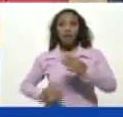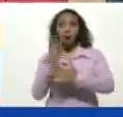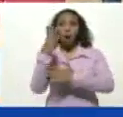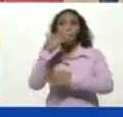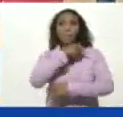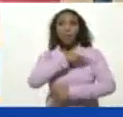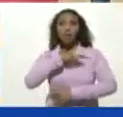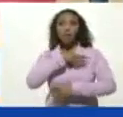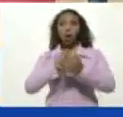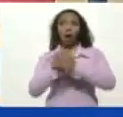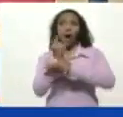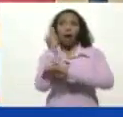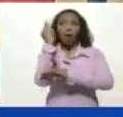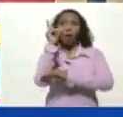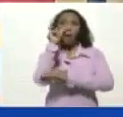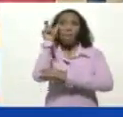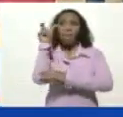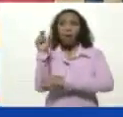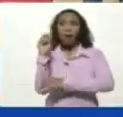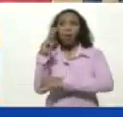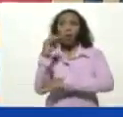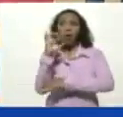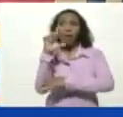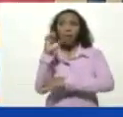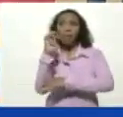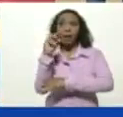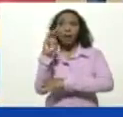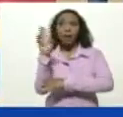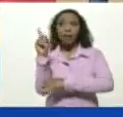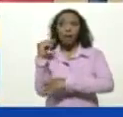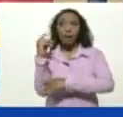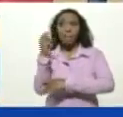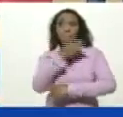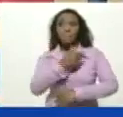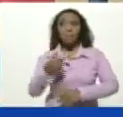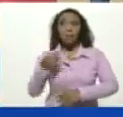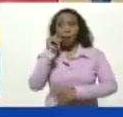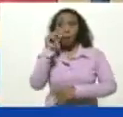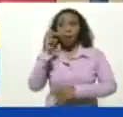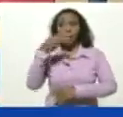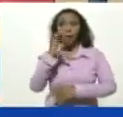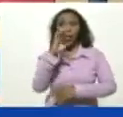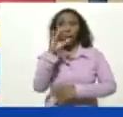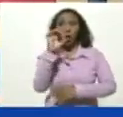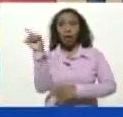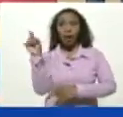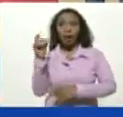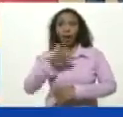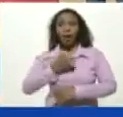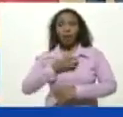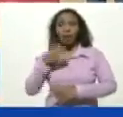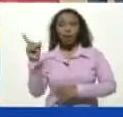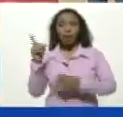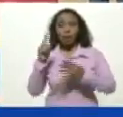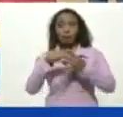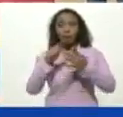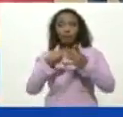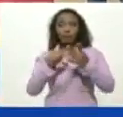Misión Árbol, Wilmer Vázquez, de Pedro Duarte, alcalde de Cabima, de Edgar